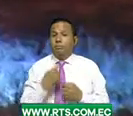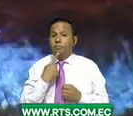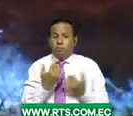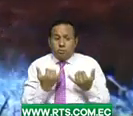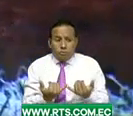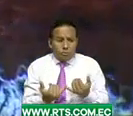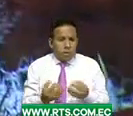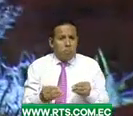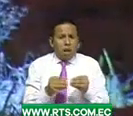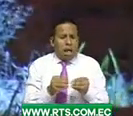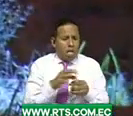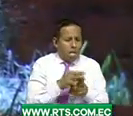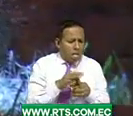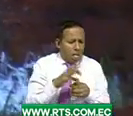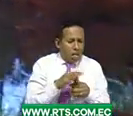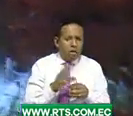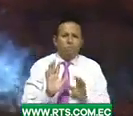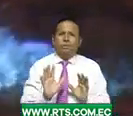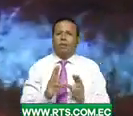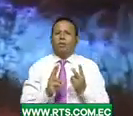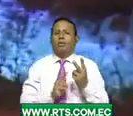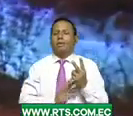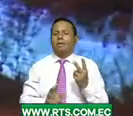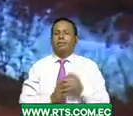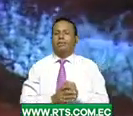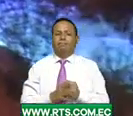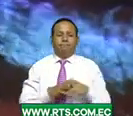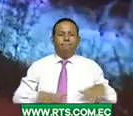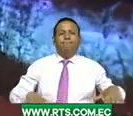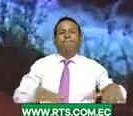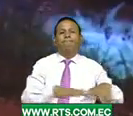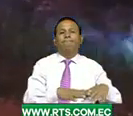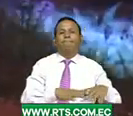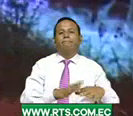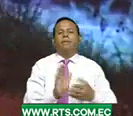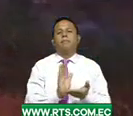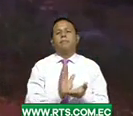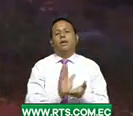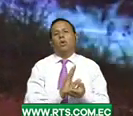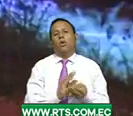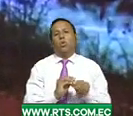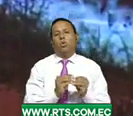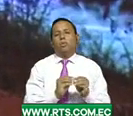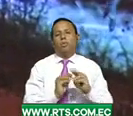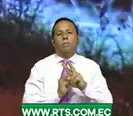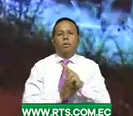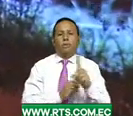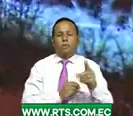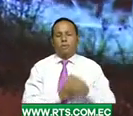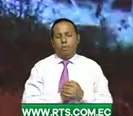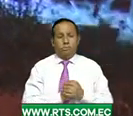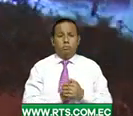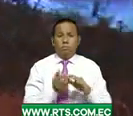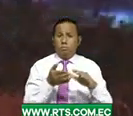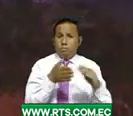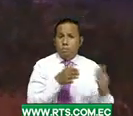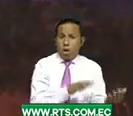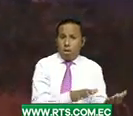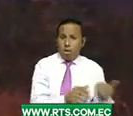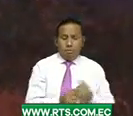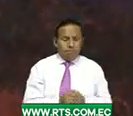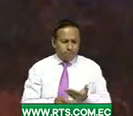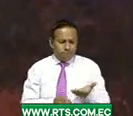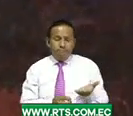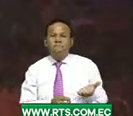más casquillos, pero es lo que ocurre aquí en el bloque 21 de Flor de Bastión. El cuerpo está cerca de